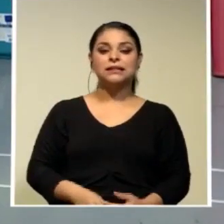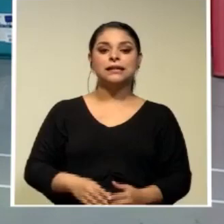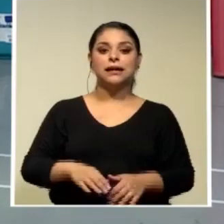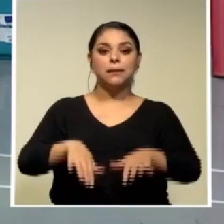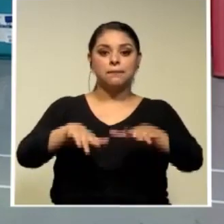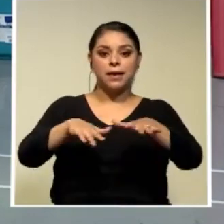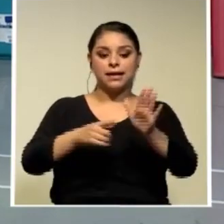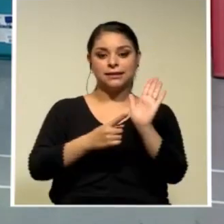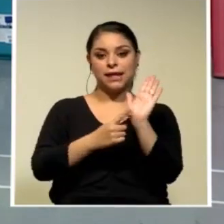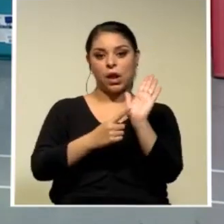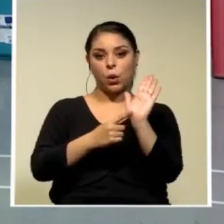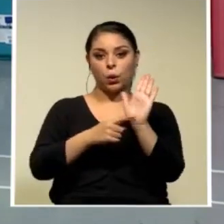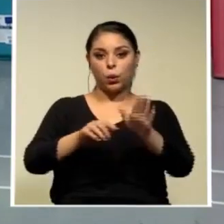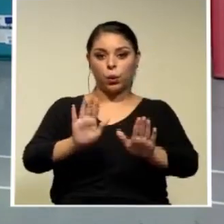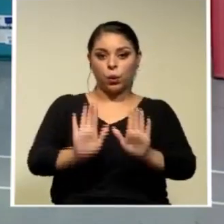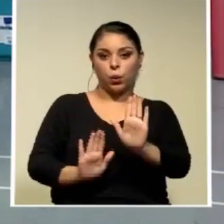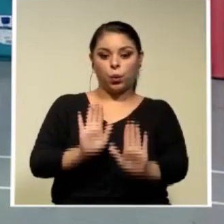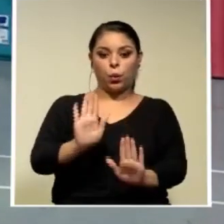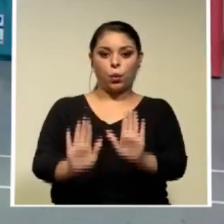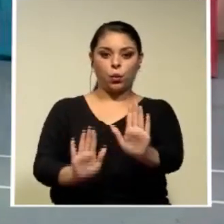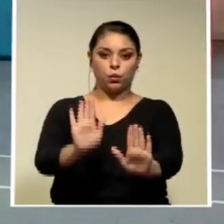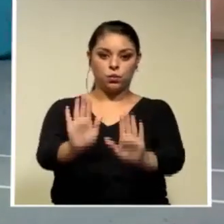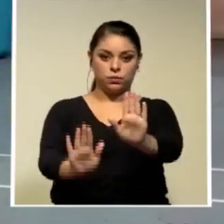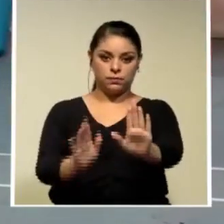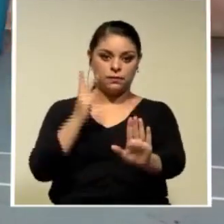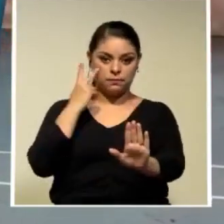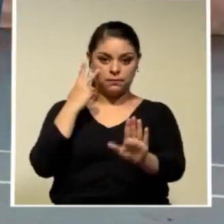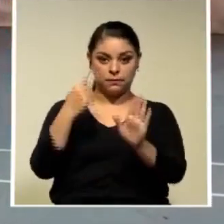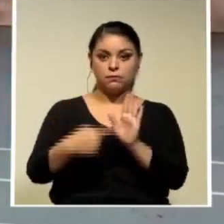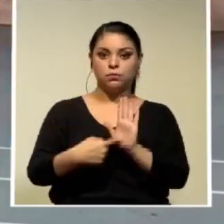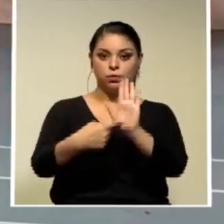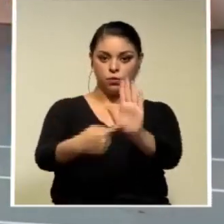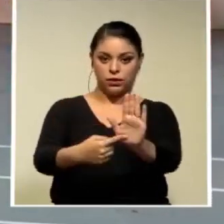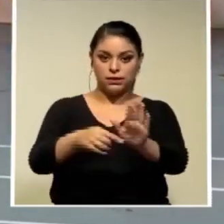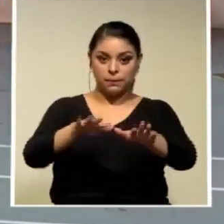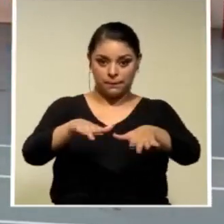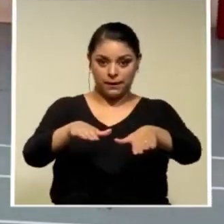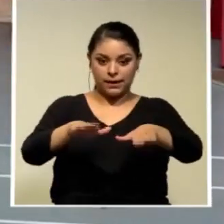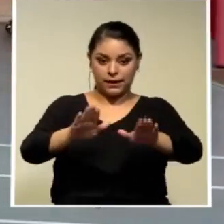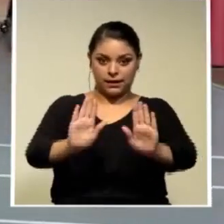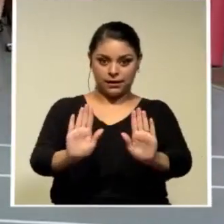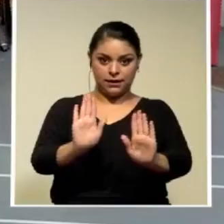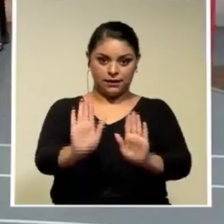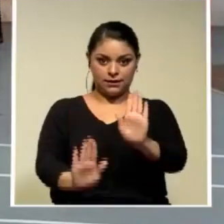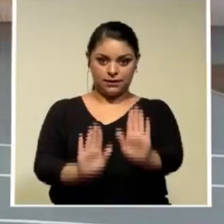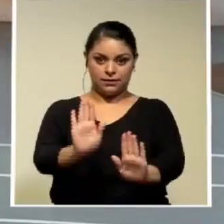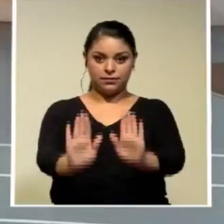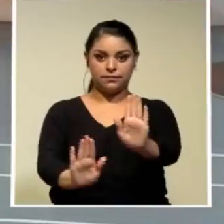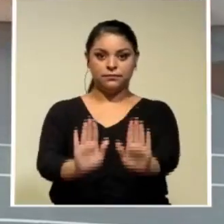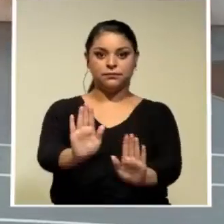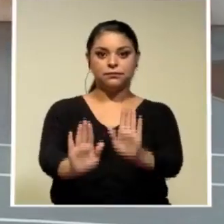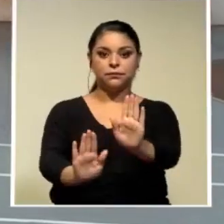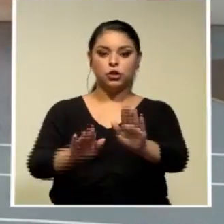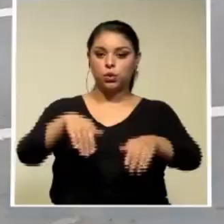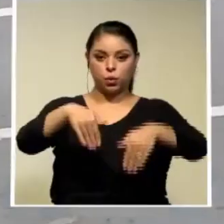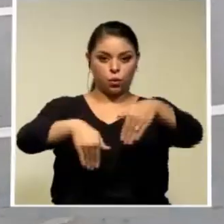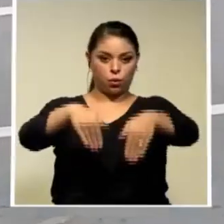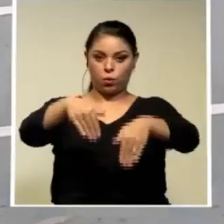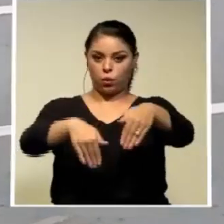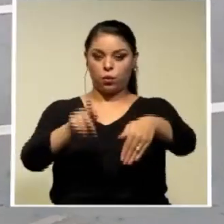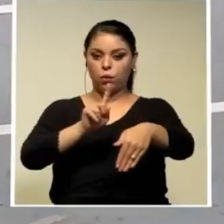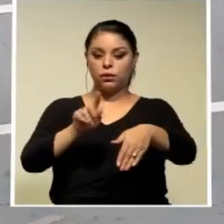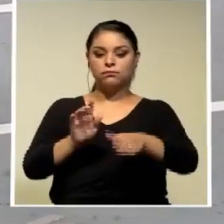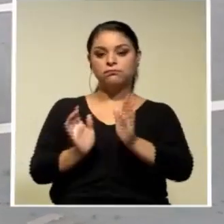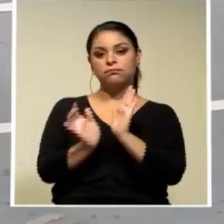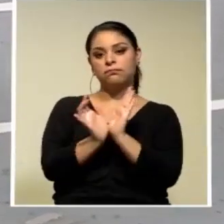de talones. De talones, vamos a ver. Mostremos, niña. ¿Sí? Sí, ajá. Y después el otro. Ay, mantengamos el equilibrio. Ay.